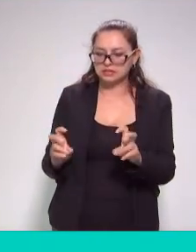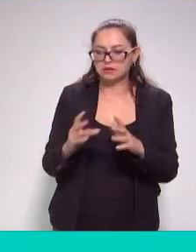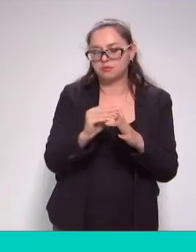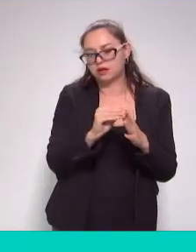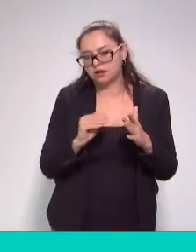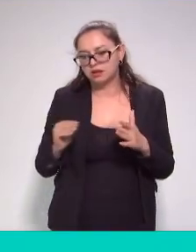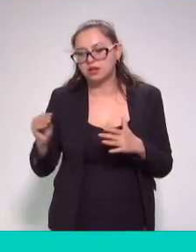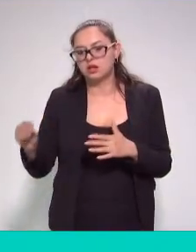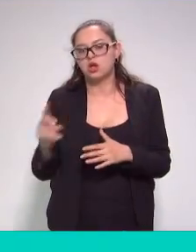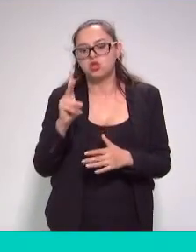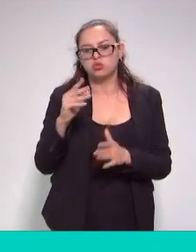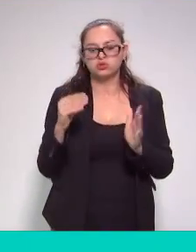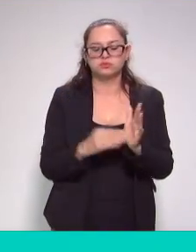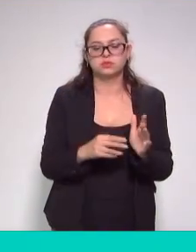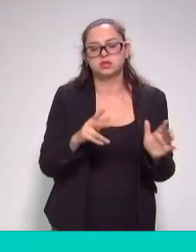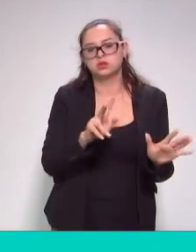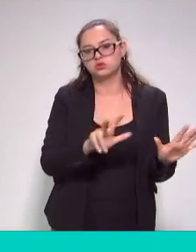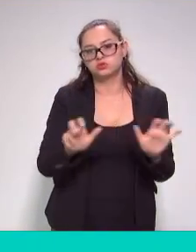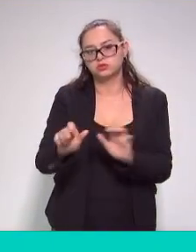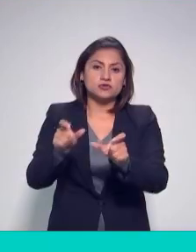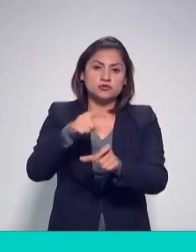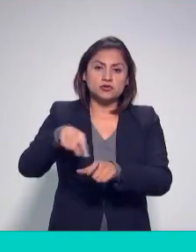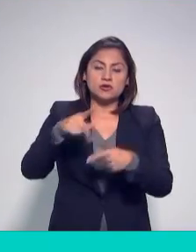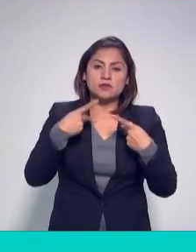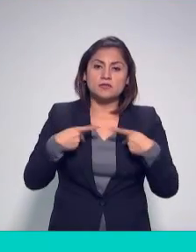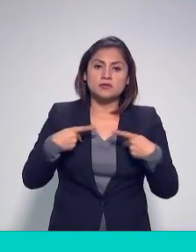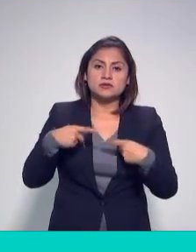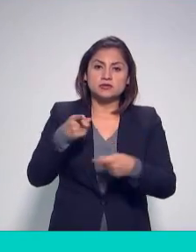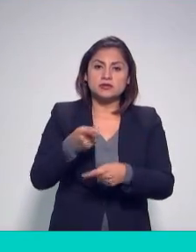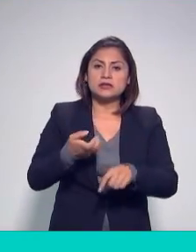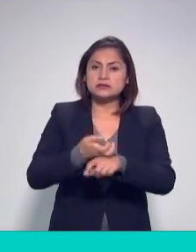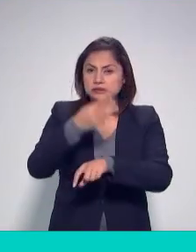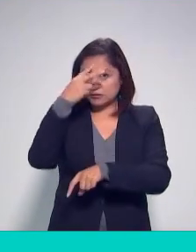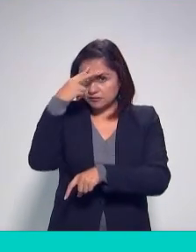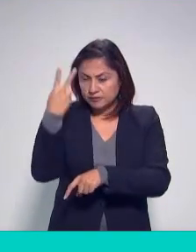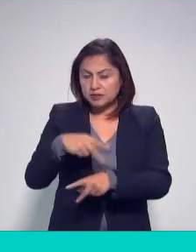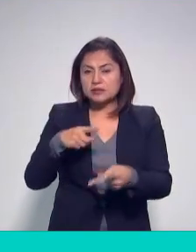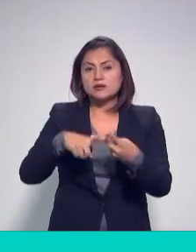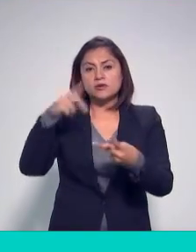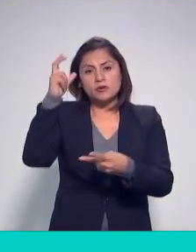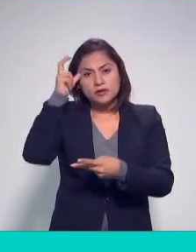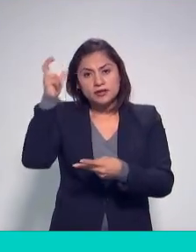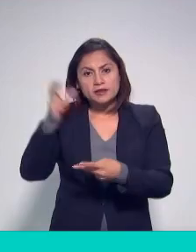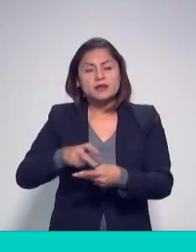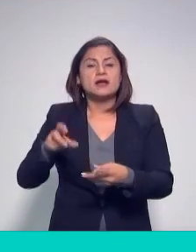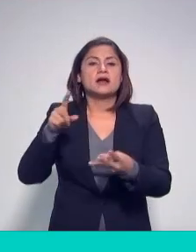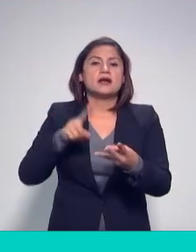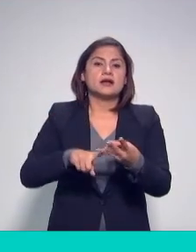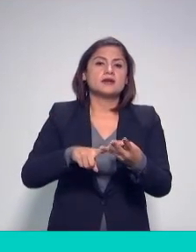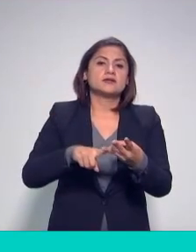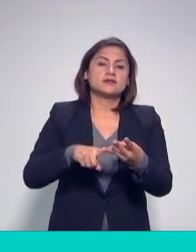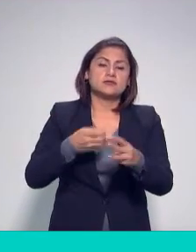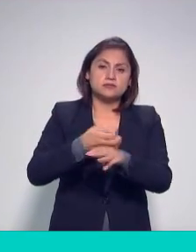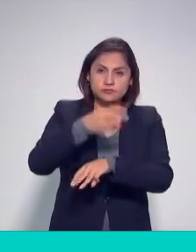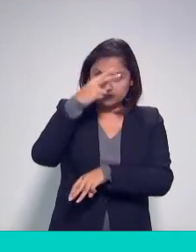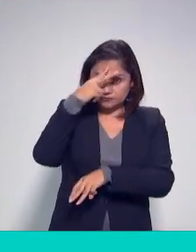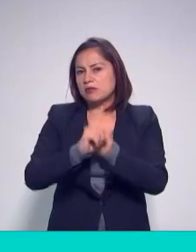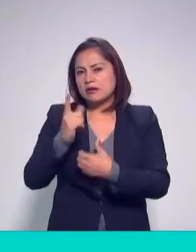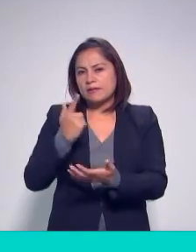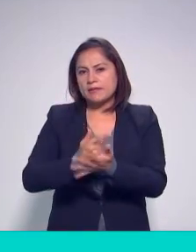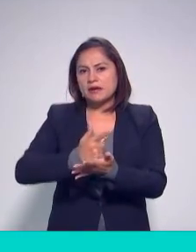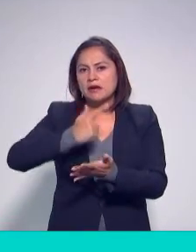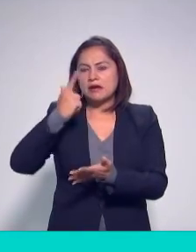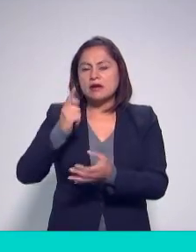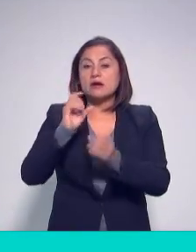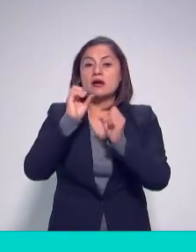una búsqueda exhaustiva para informar sobre el reporte de indicios de toma clandestina detectada el 18 de enero de 2019 en Tlahuelilpan, Hidalgo.